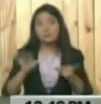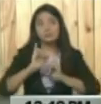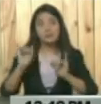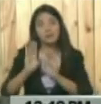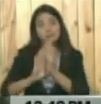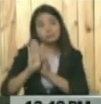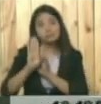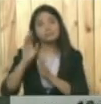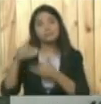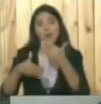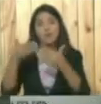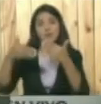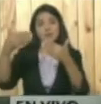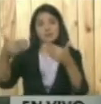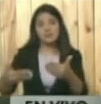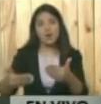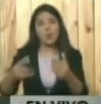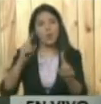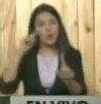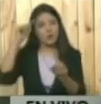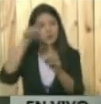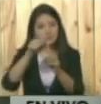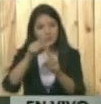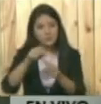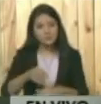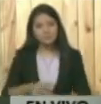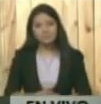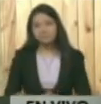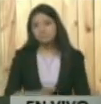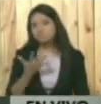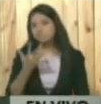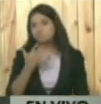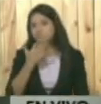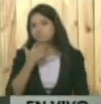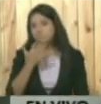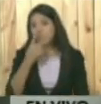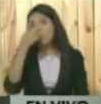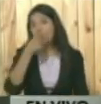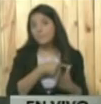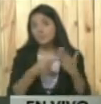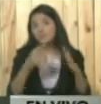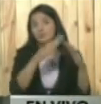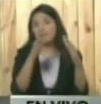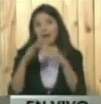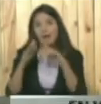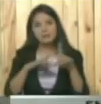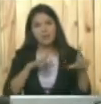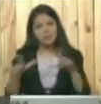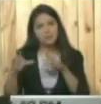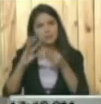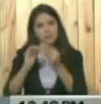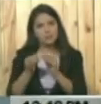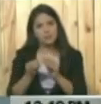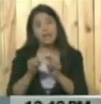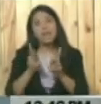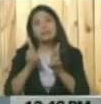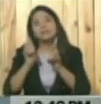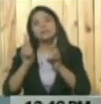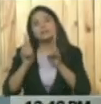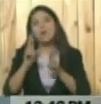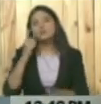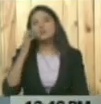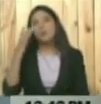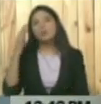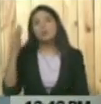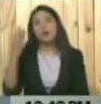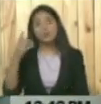avanzado en esa meta, casi ya llegando a 1 millón de viviendas reparadas. Y aspiramos, soñamos,